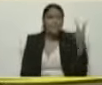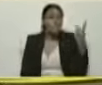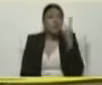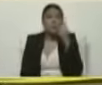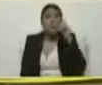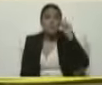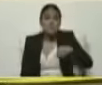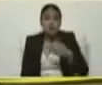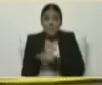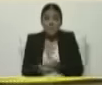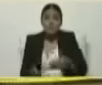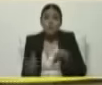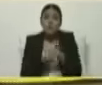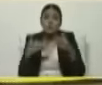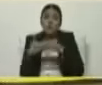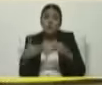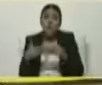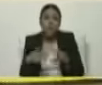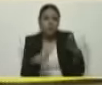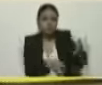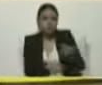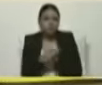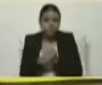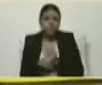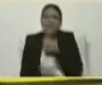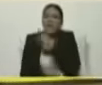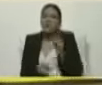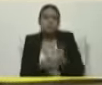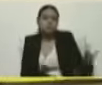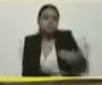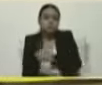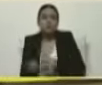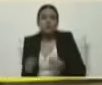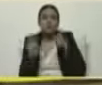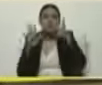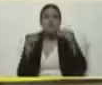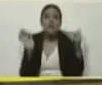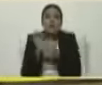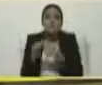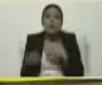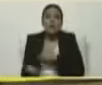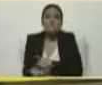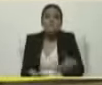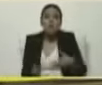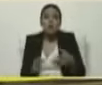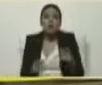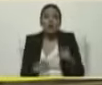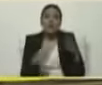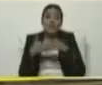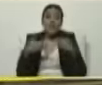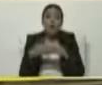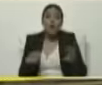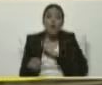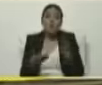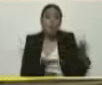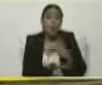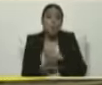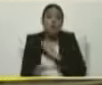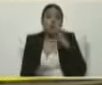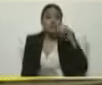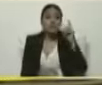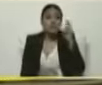21 mil millones de dólares. Se apoderaron de 6 mil millones de dólares de las ganancias anuales de Citgo que entraban al